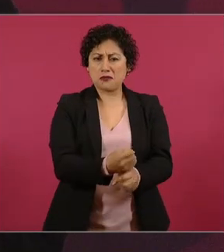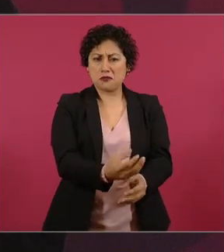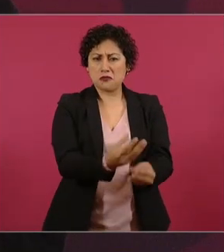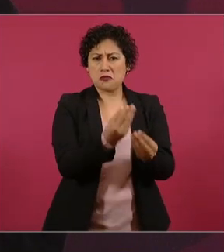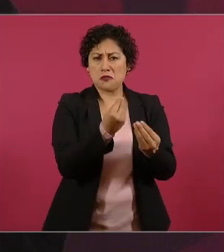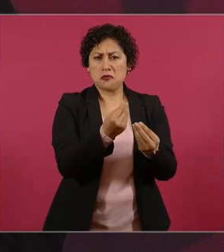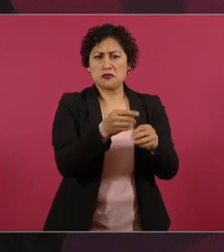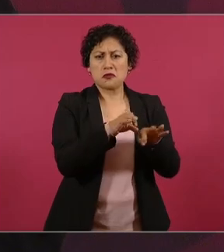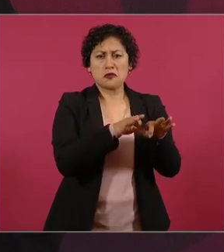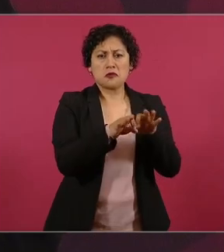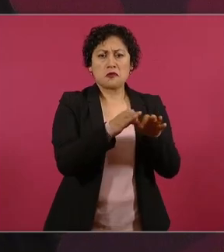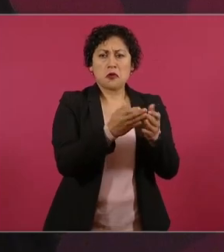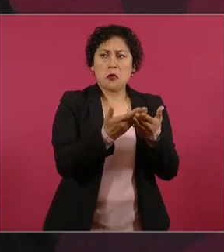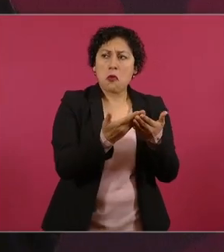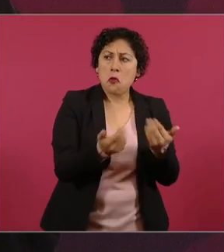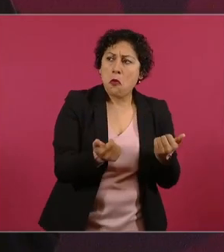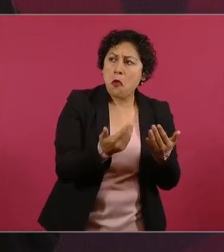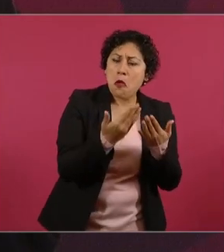muy bajas.